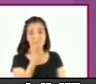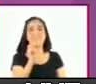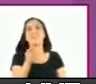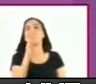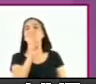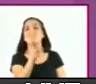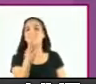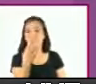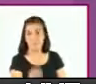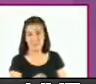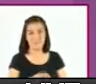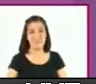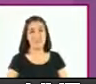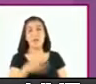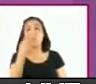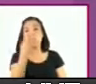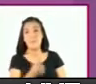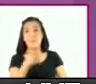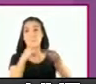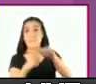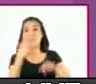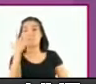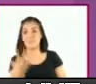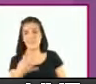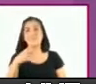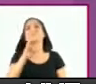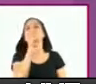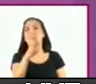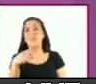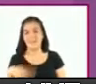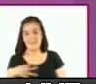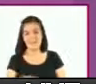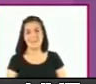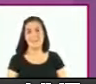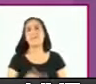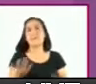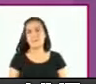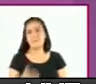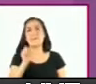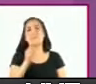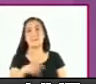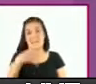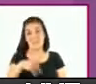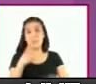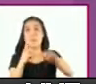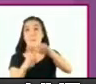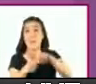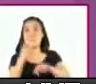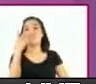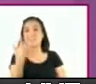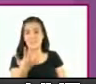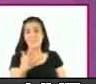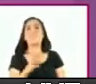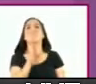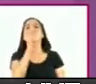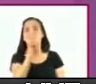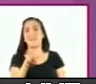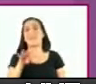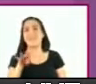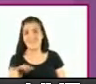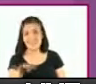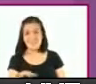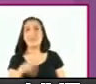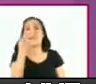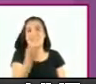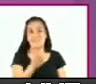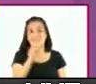9. Luego 9 más 5, 14. Y si sumamos 5 más, obtenemos 19. Y